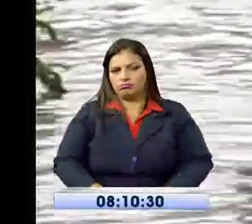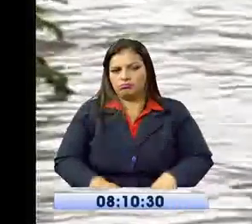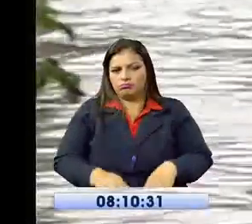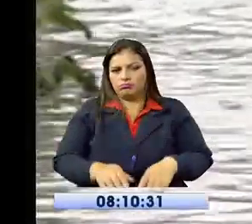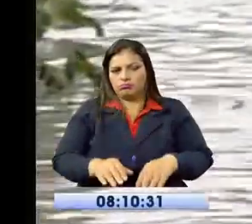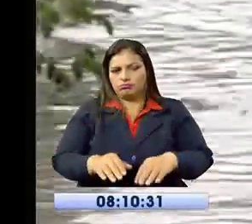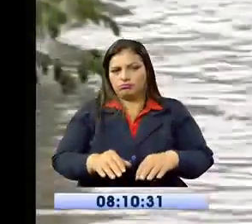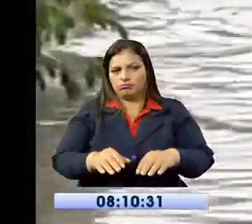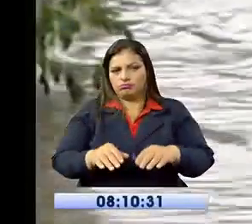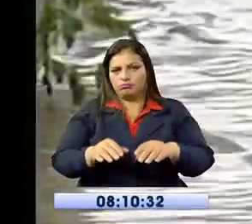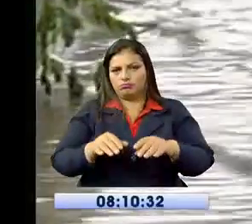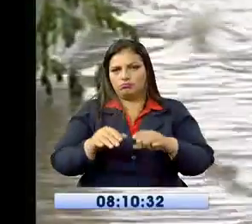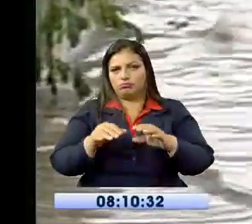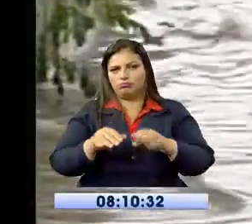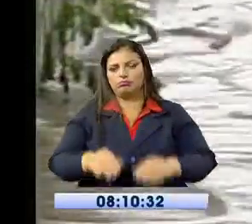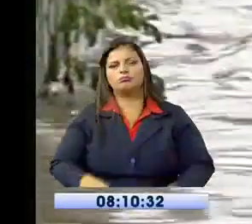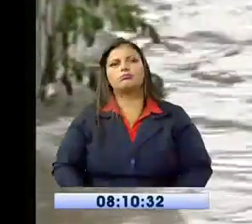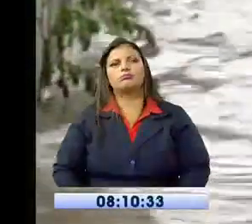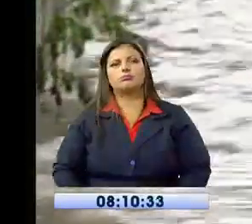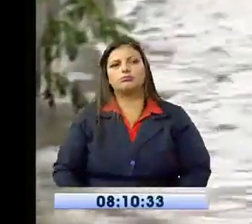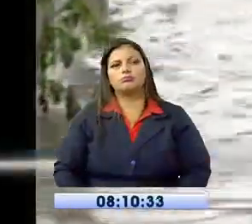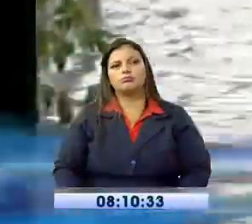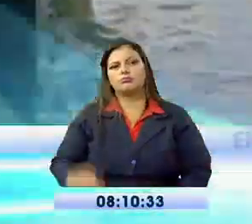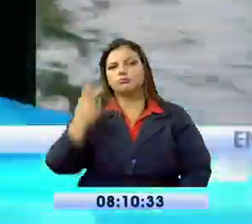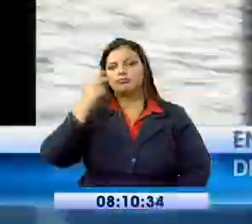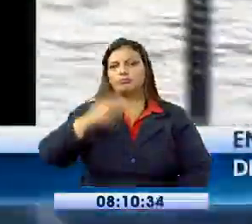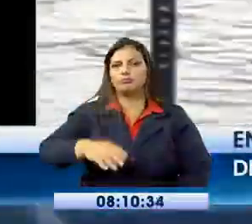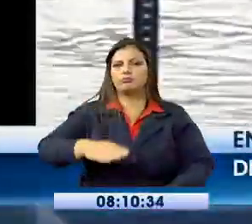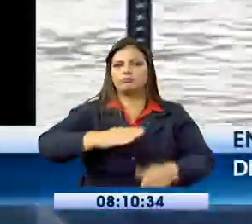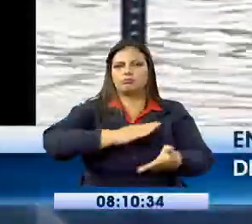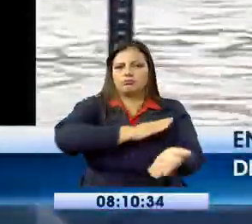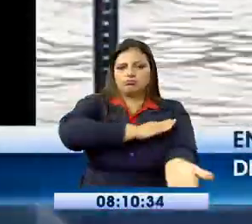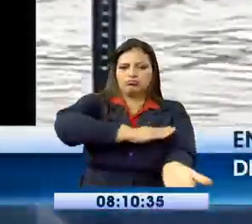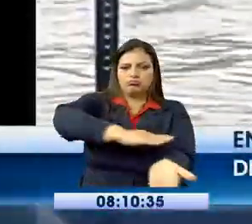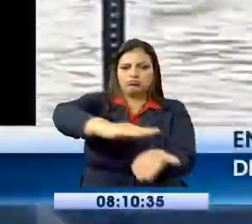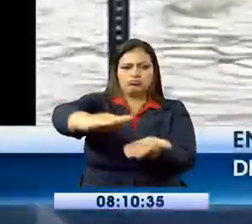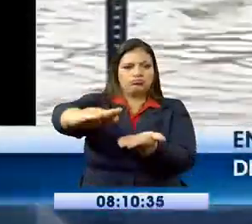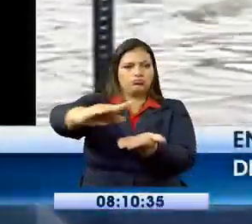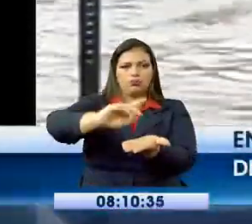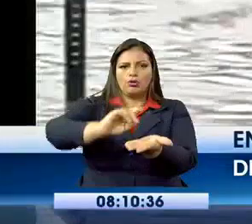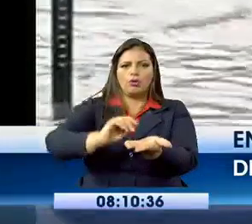caída. Sí, es más o menos como una caída. Y miren ustedes cómo